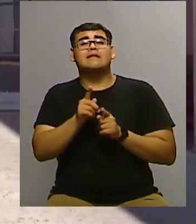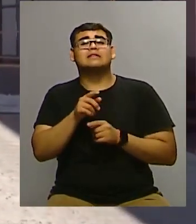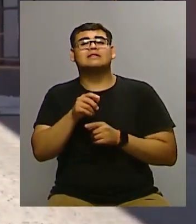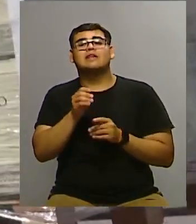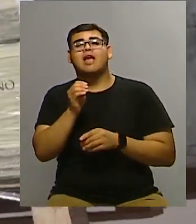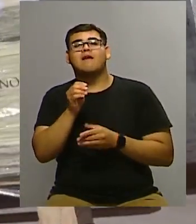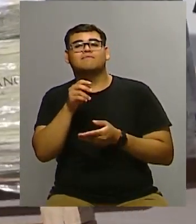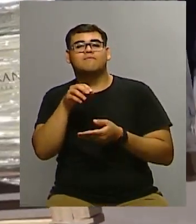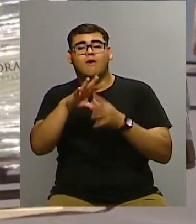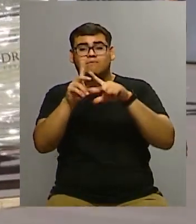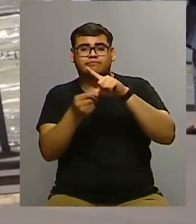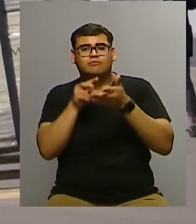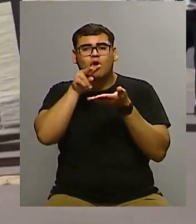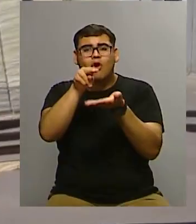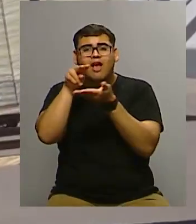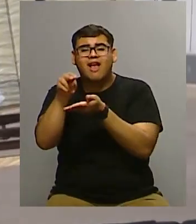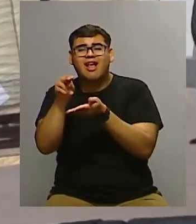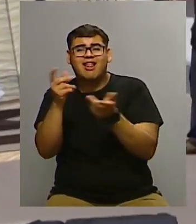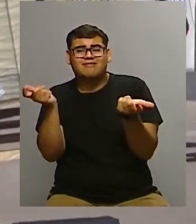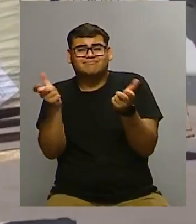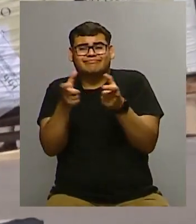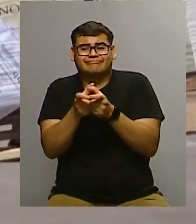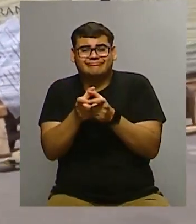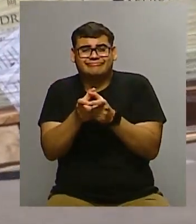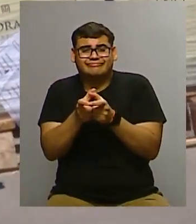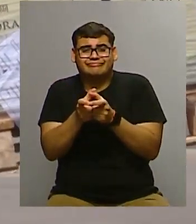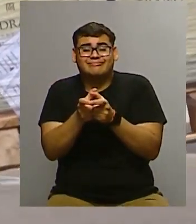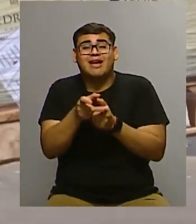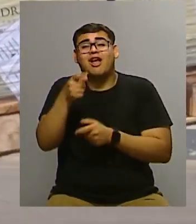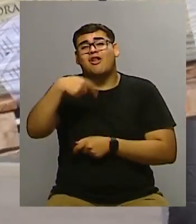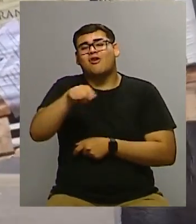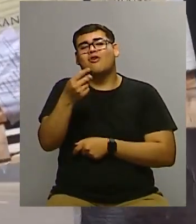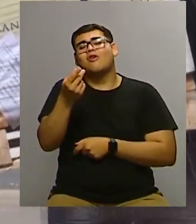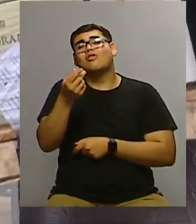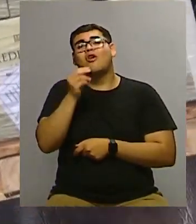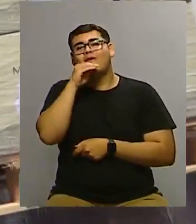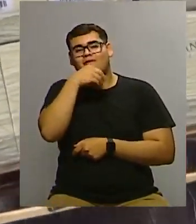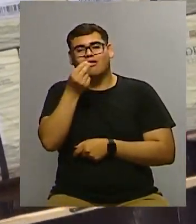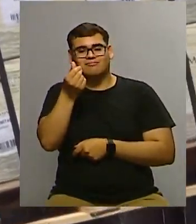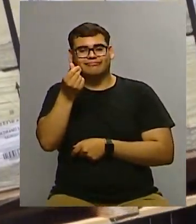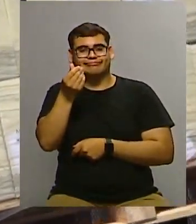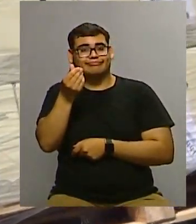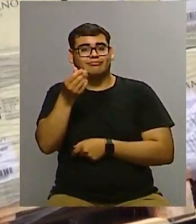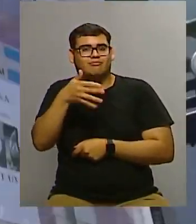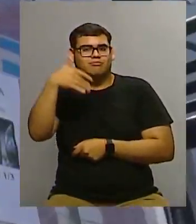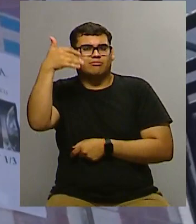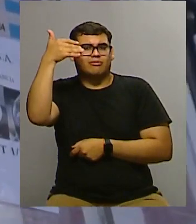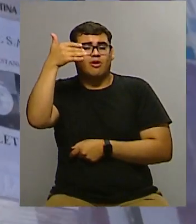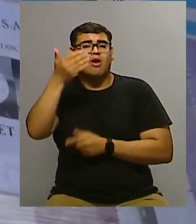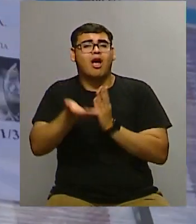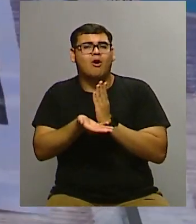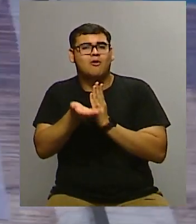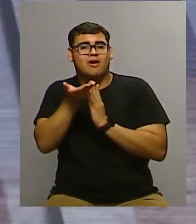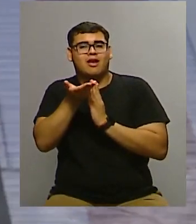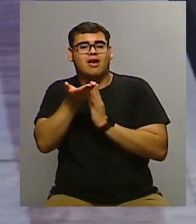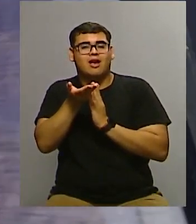la última, se encarecen los precios de nuestros vinos a granel y eso hace que el mercado mire a